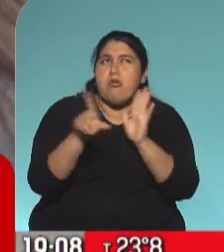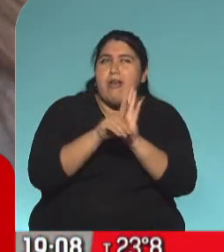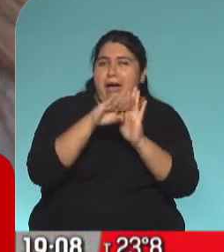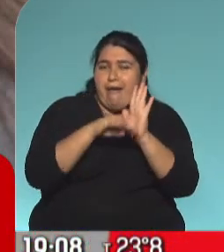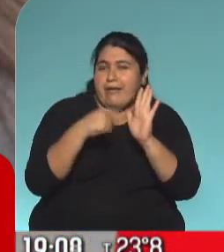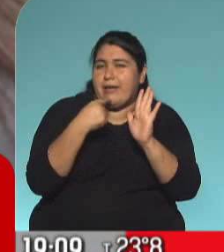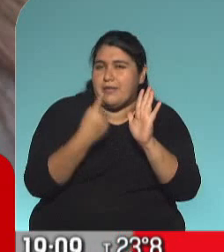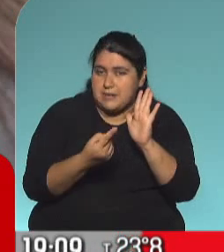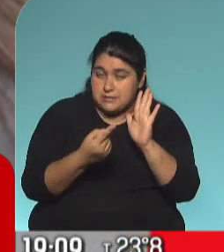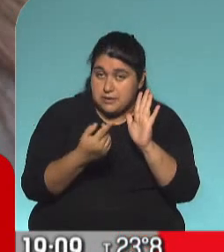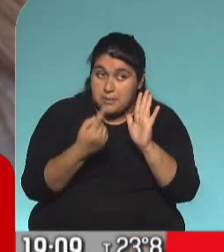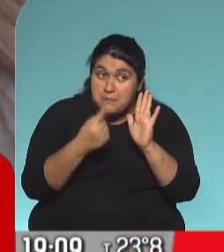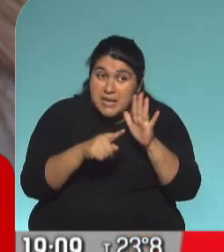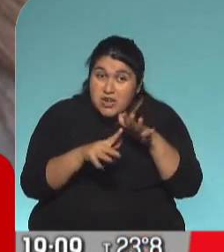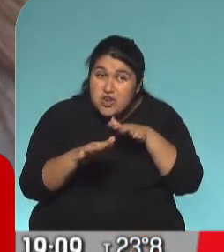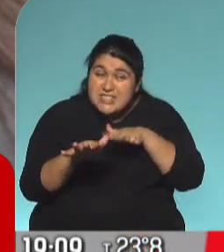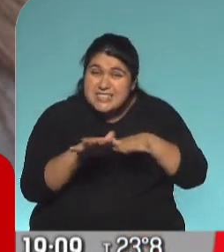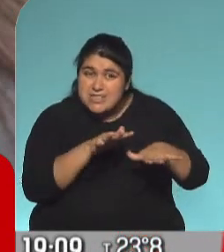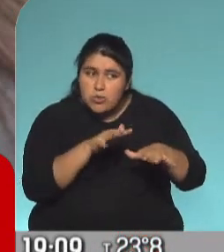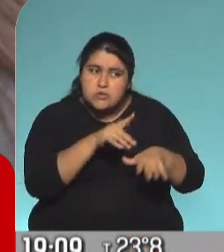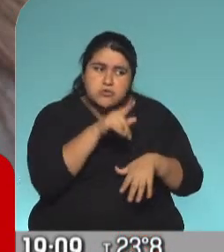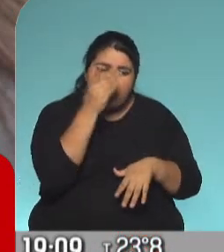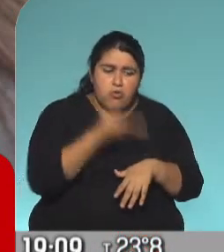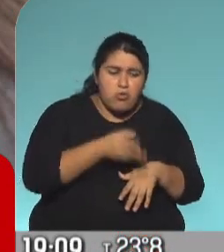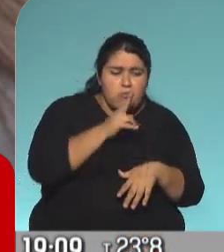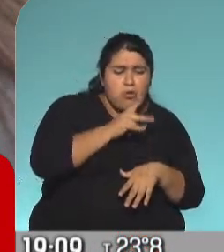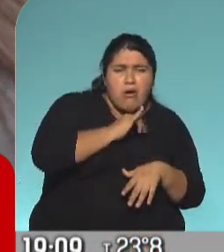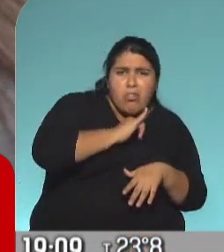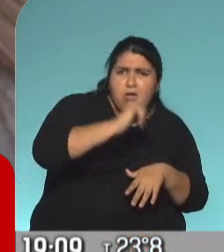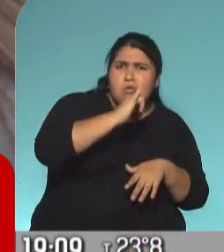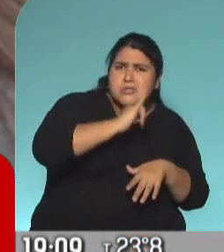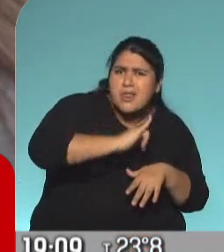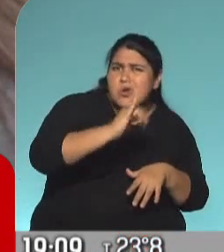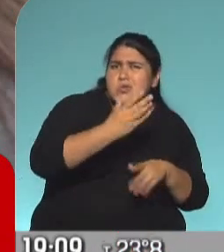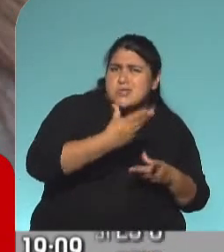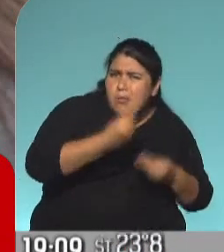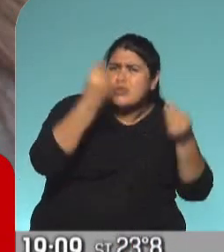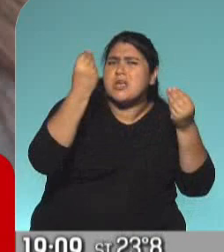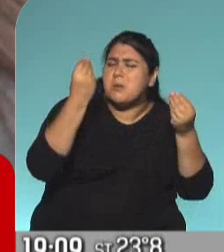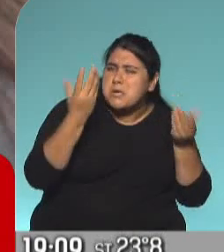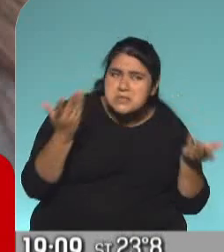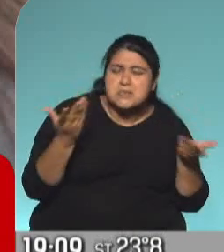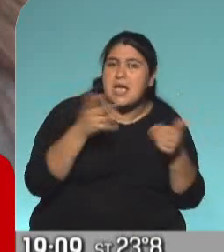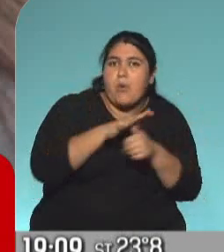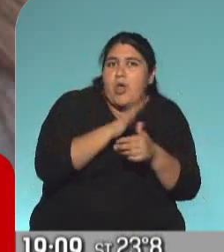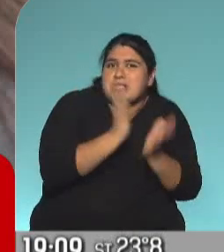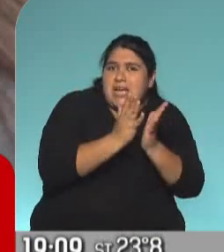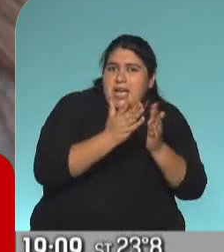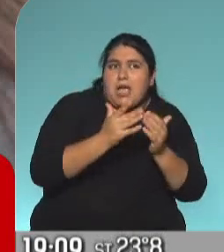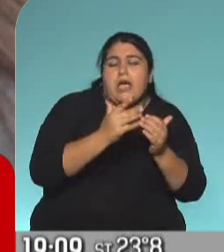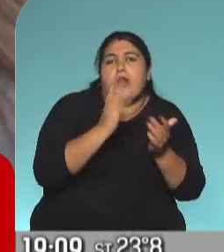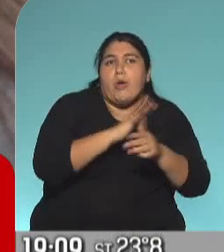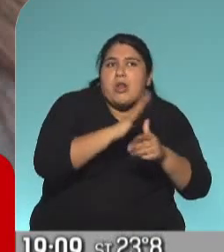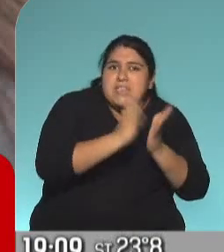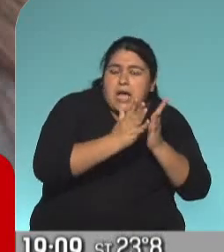pero el componente es las denuncias de la víctima. La víctima venía denunciando la violencia de género, entre otras agresiones